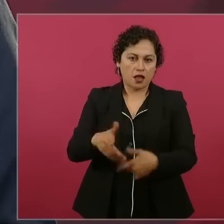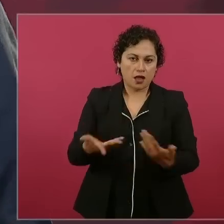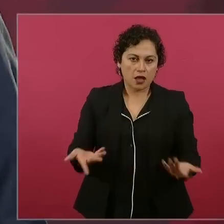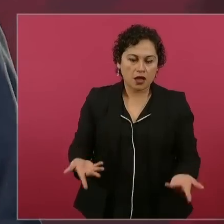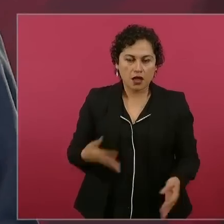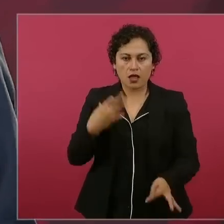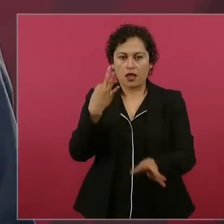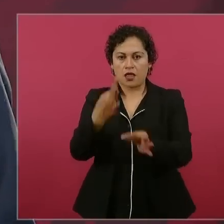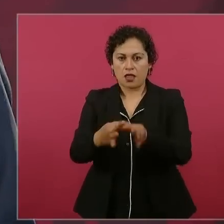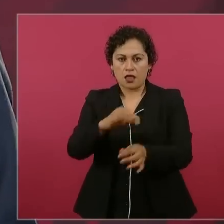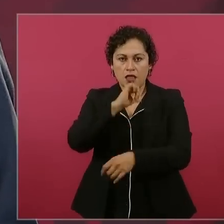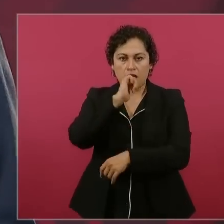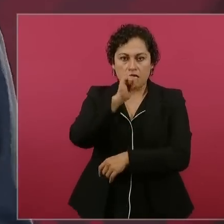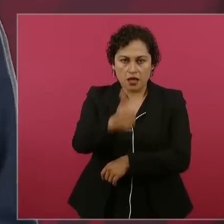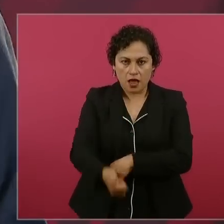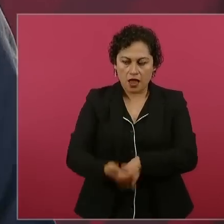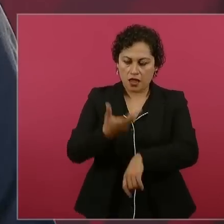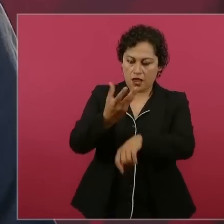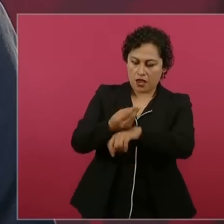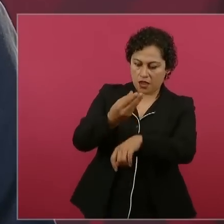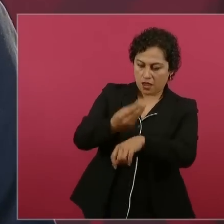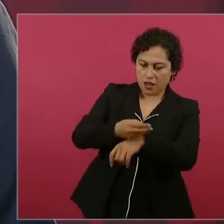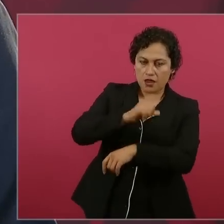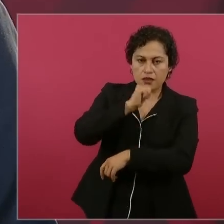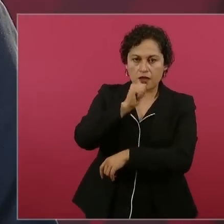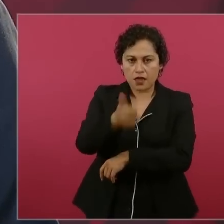no le dan mantenimiento al acueducto.